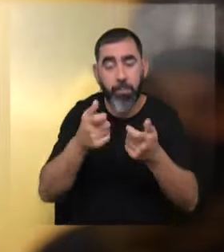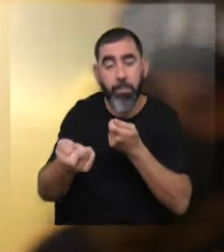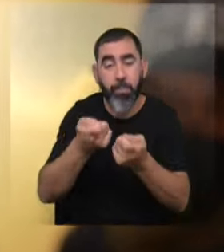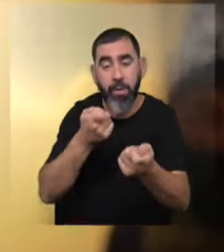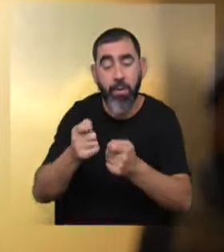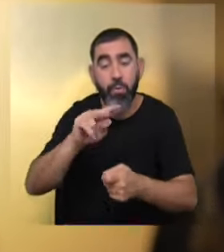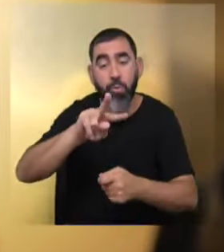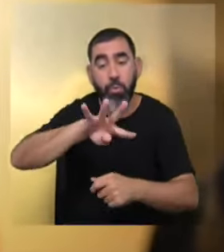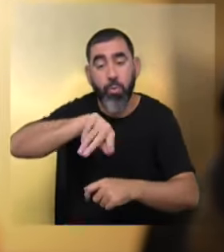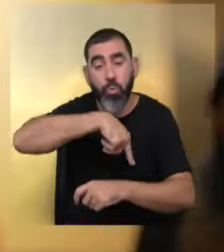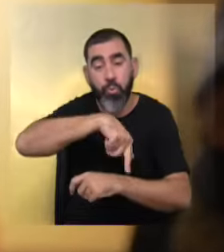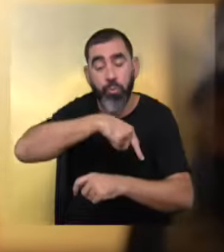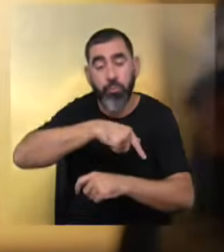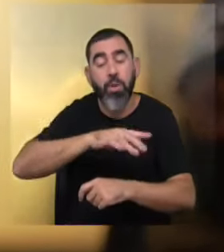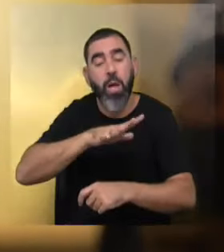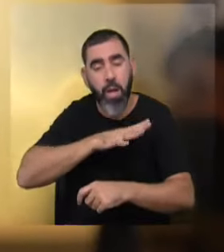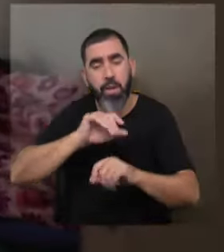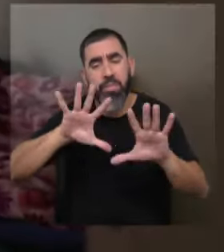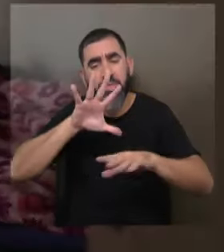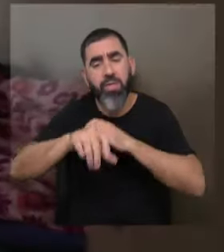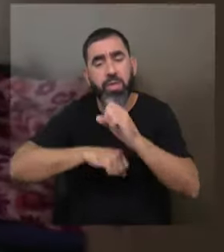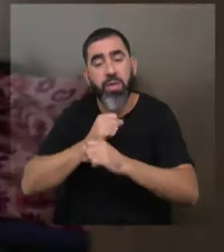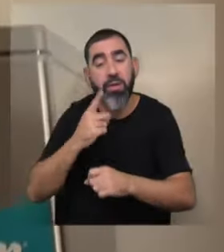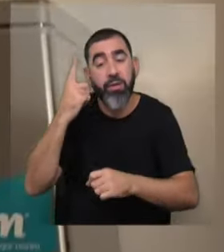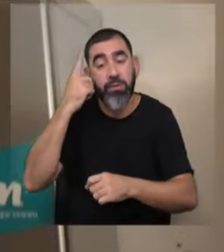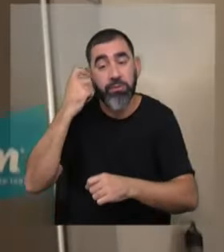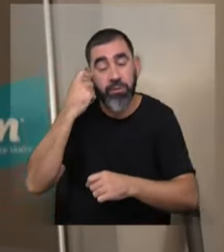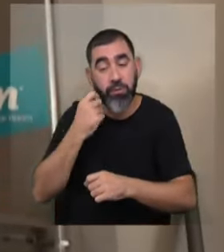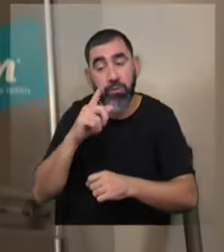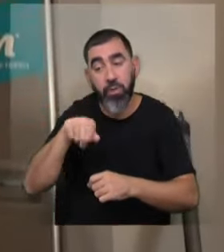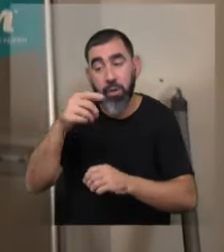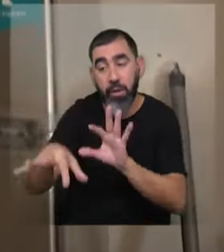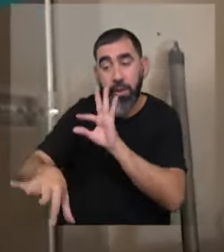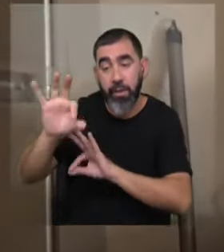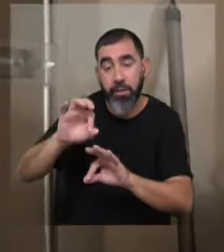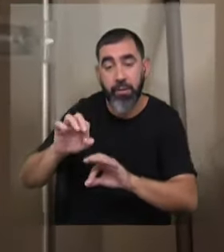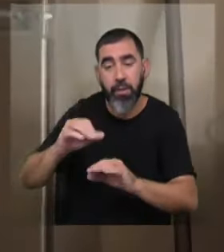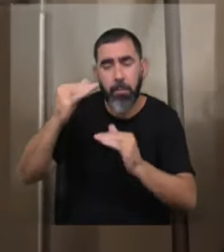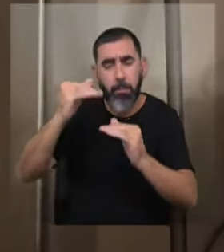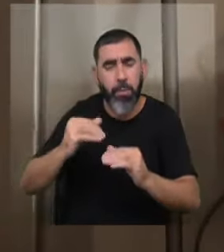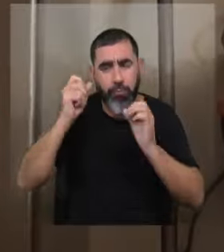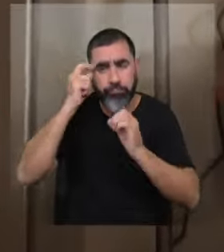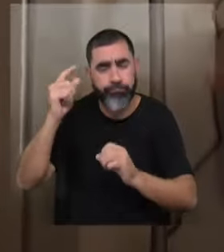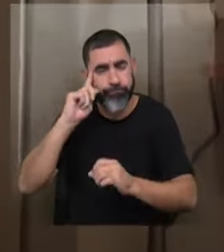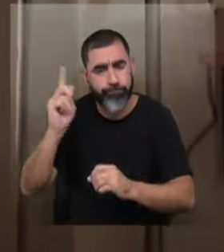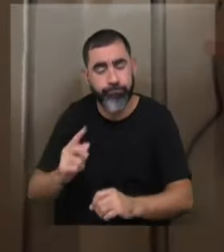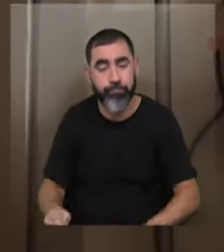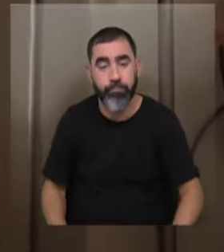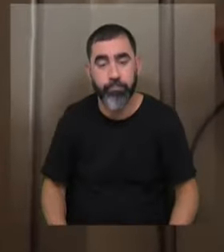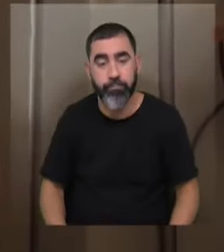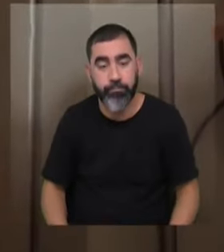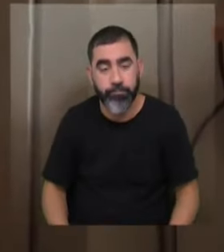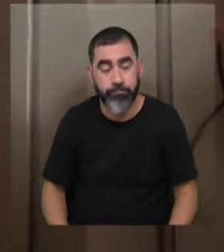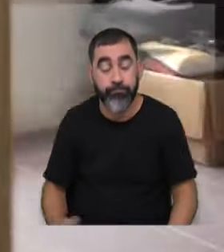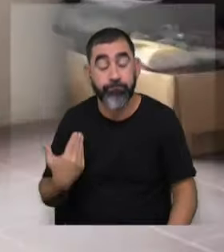centros de 24 horas contaban con 10 años de experiencia en la tarea, mientras que las elegidas cuentan con menos formación. Lamentablemente,